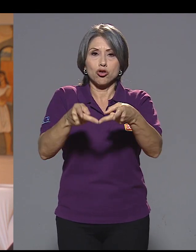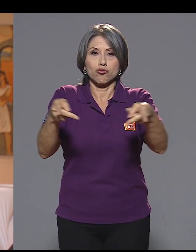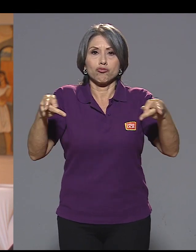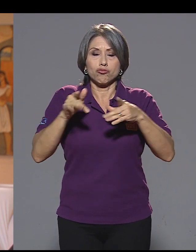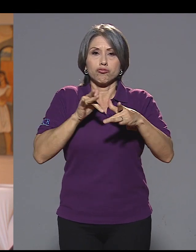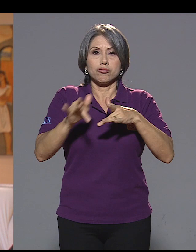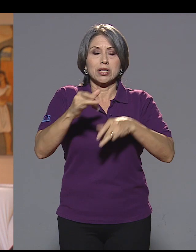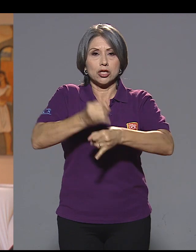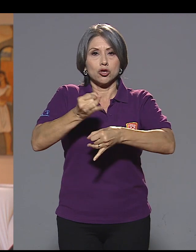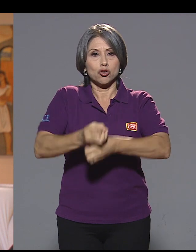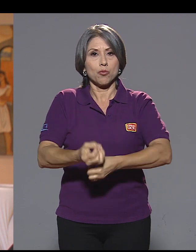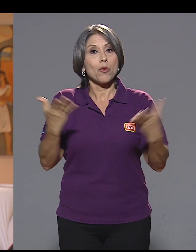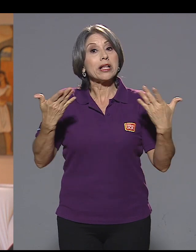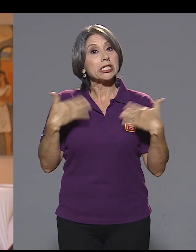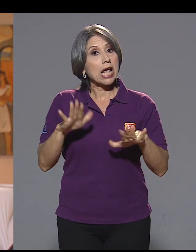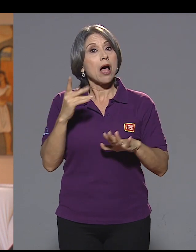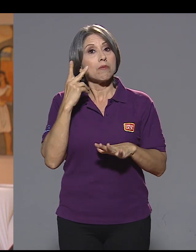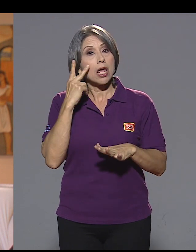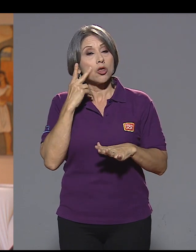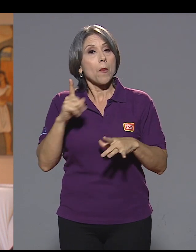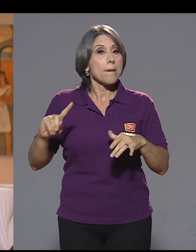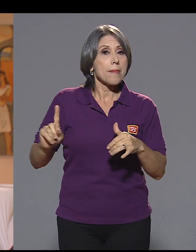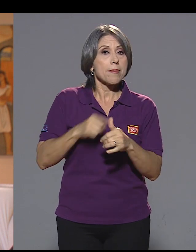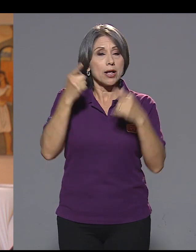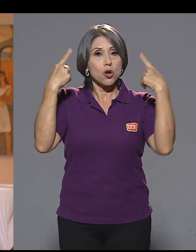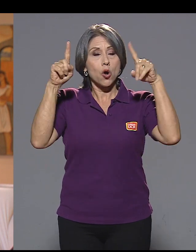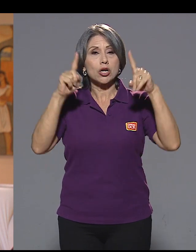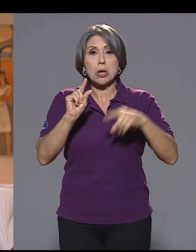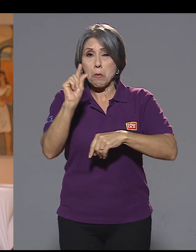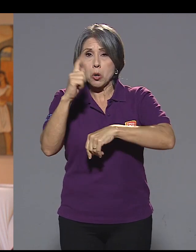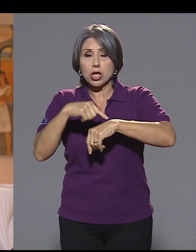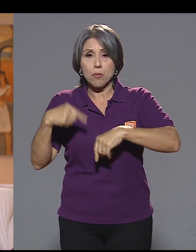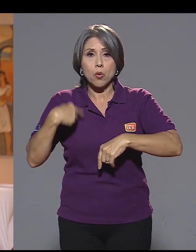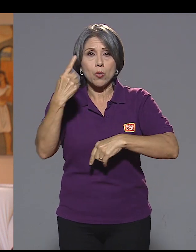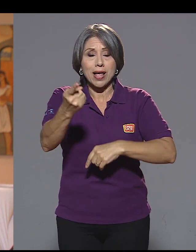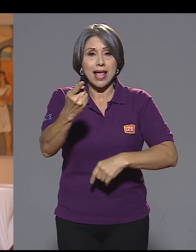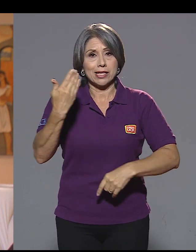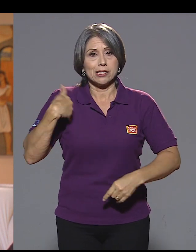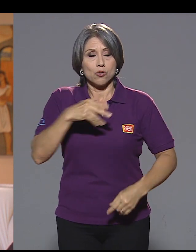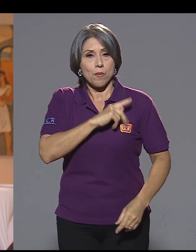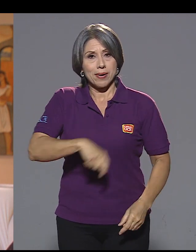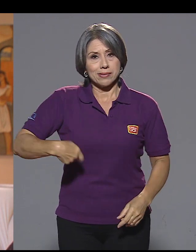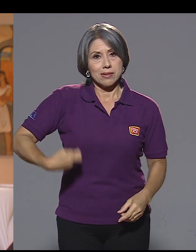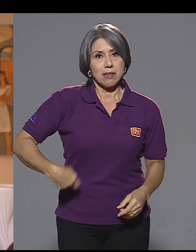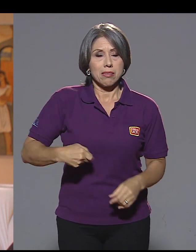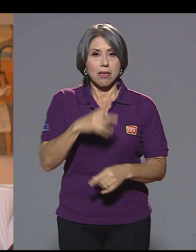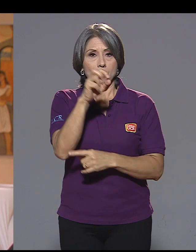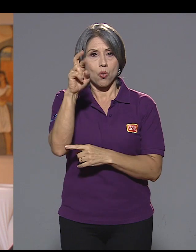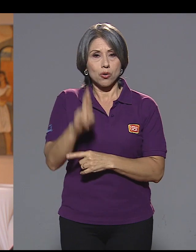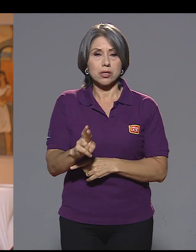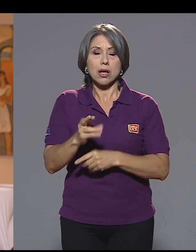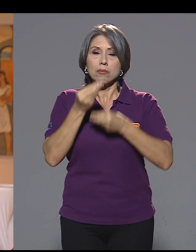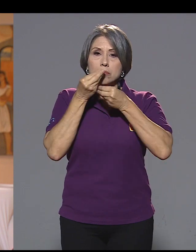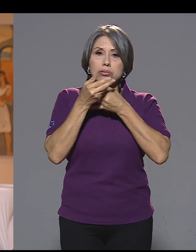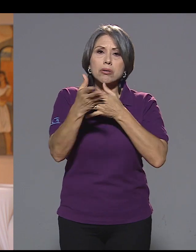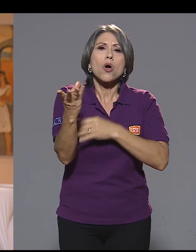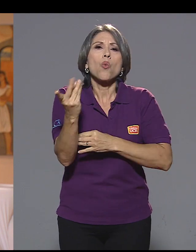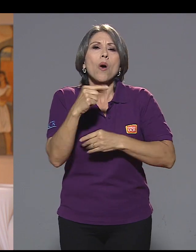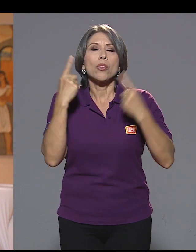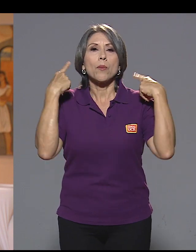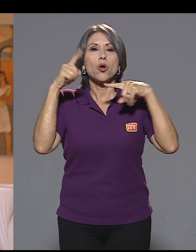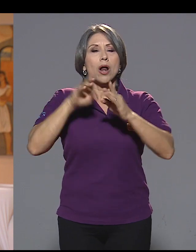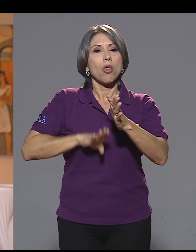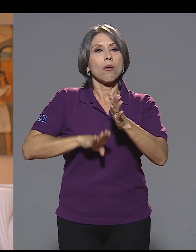estamos viendo los primeros logros y dentro de muy poco el señor presidente de la República precisamente va a anunciar cuánto hemos